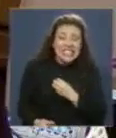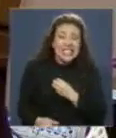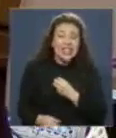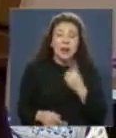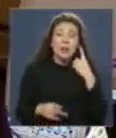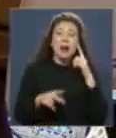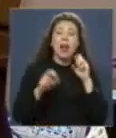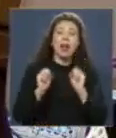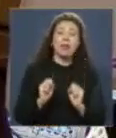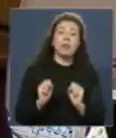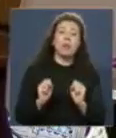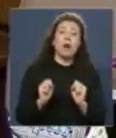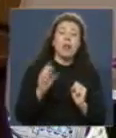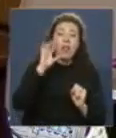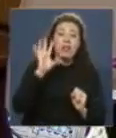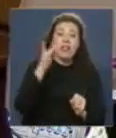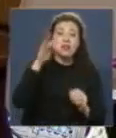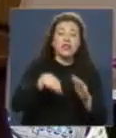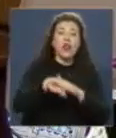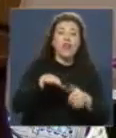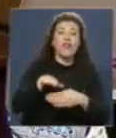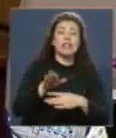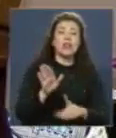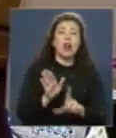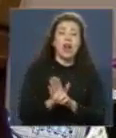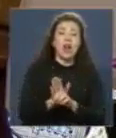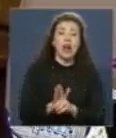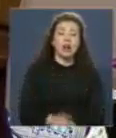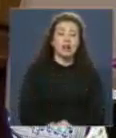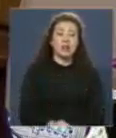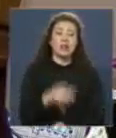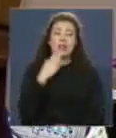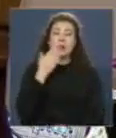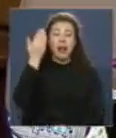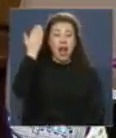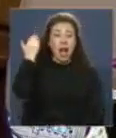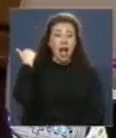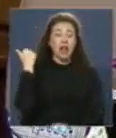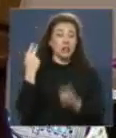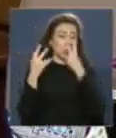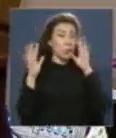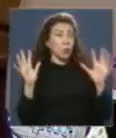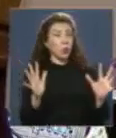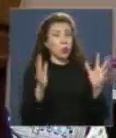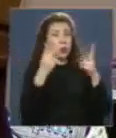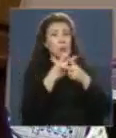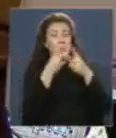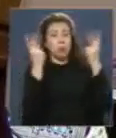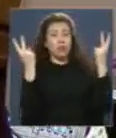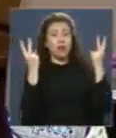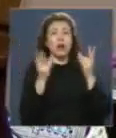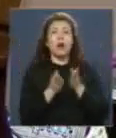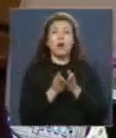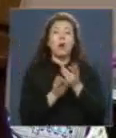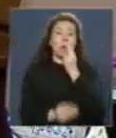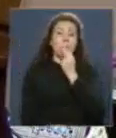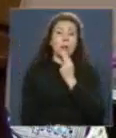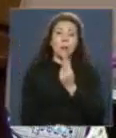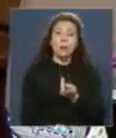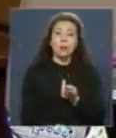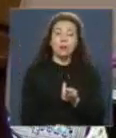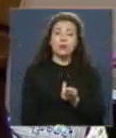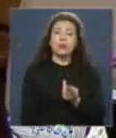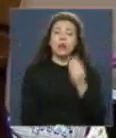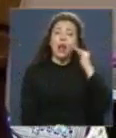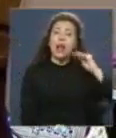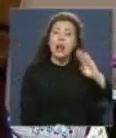vacíos legales se descubran. Nos pasó también en un caso de alta connotación pública que ocurrió en Puerto Montt con una